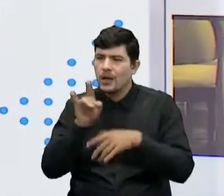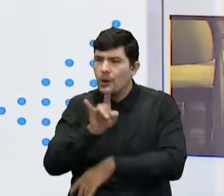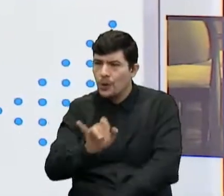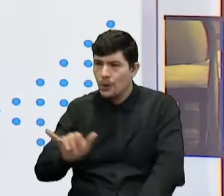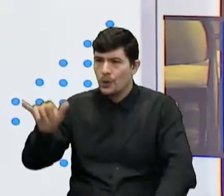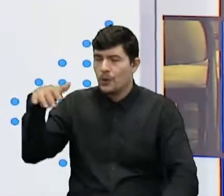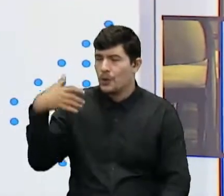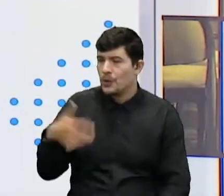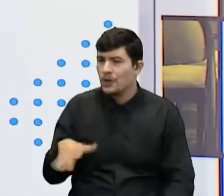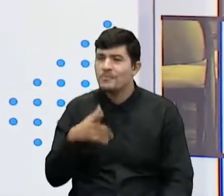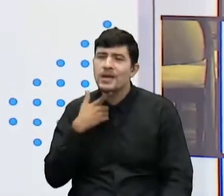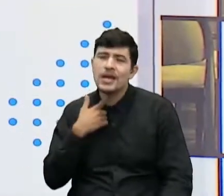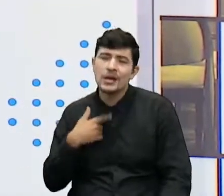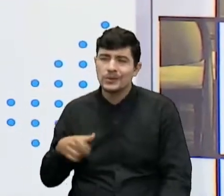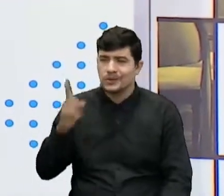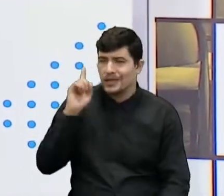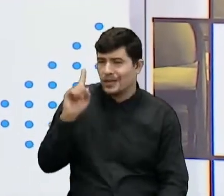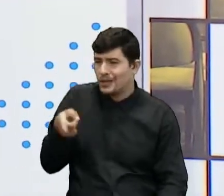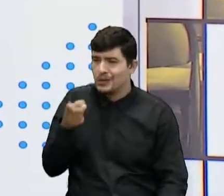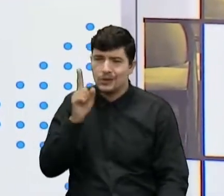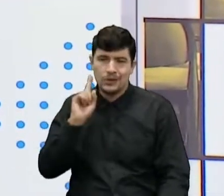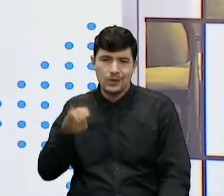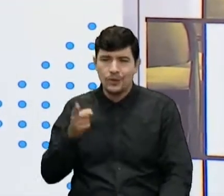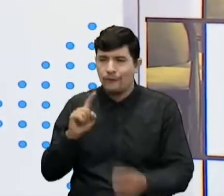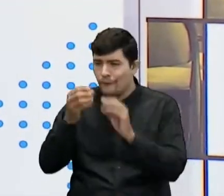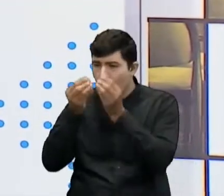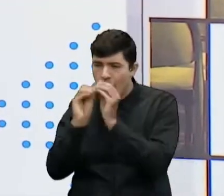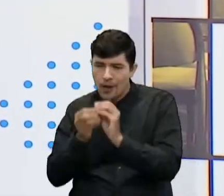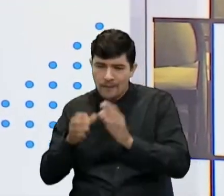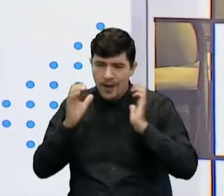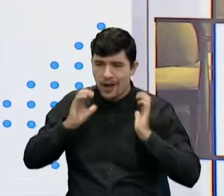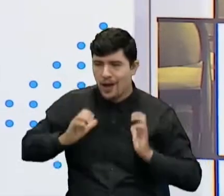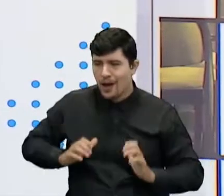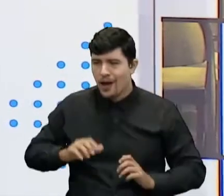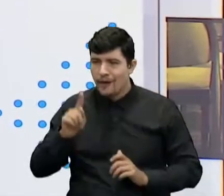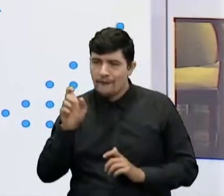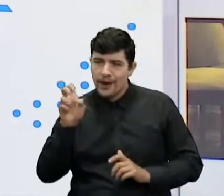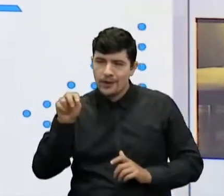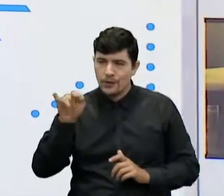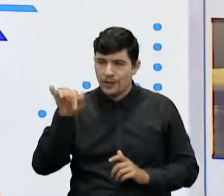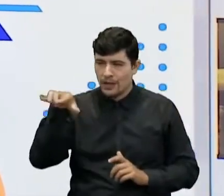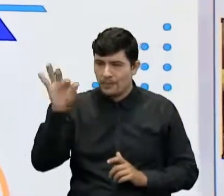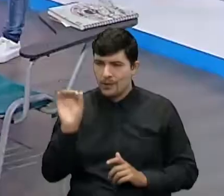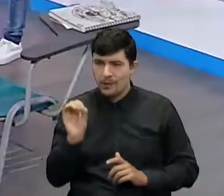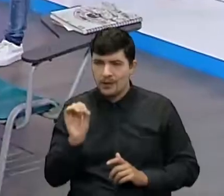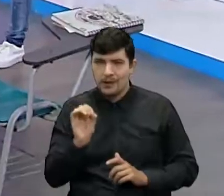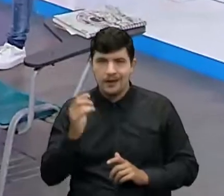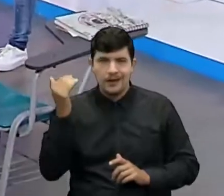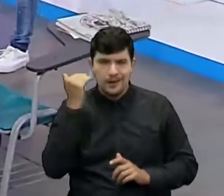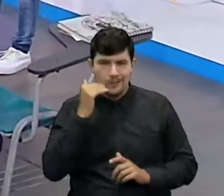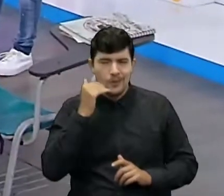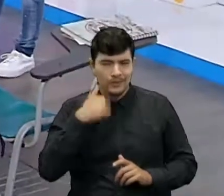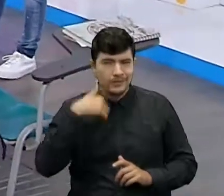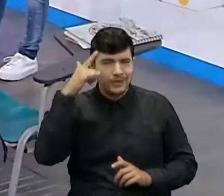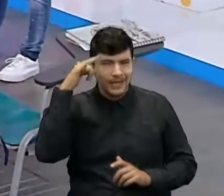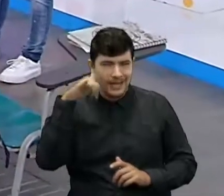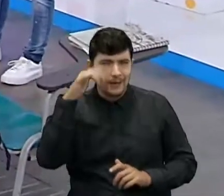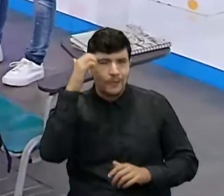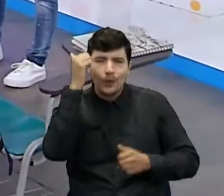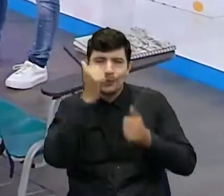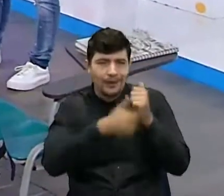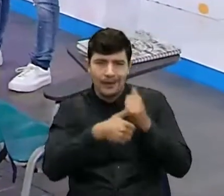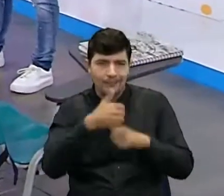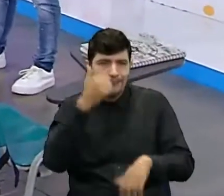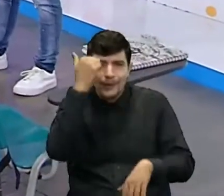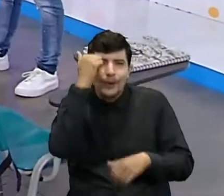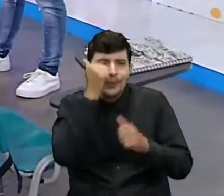Me encanta Tu fenotipo Me encanta Tu fenotipo Y la china Toche Yo creo que era Toche Porque no entendió